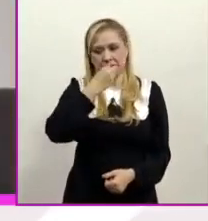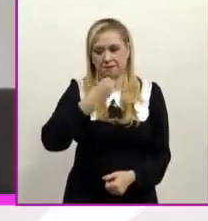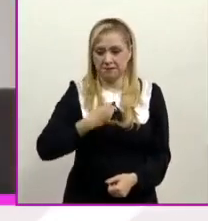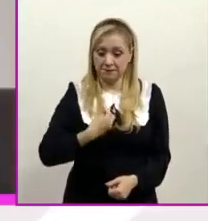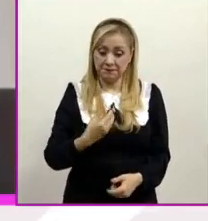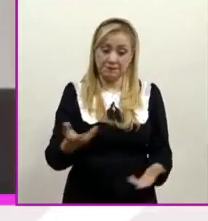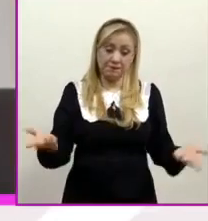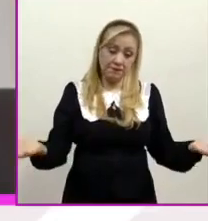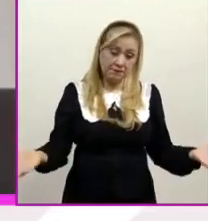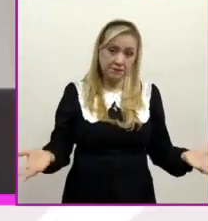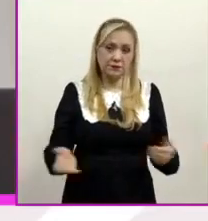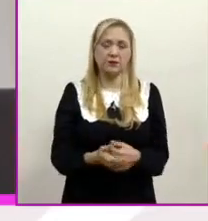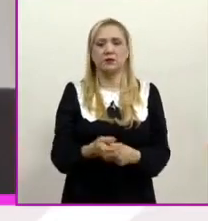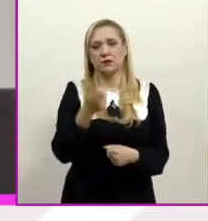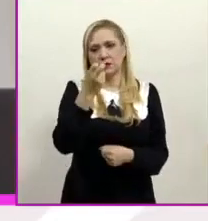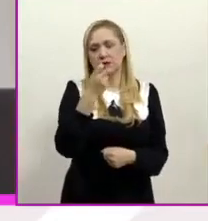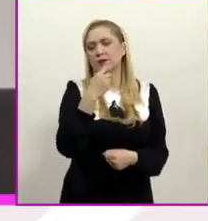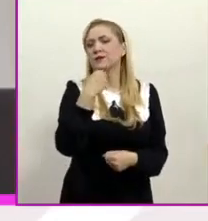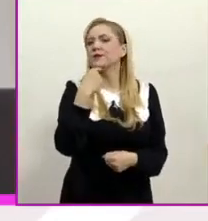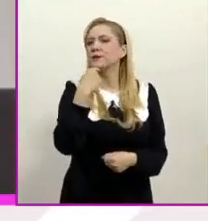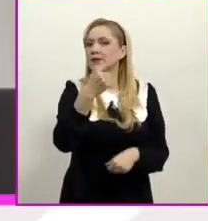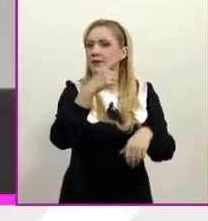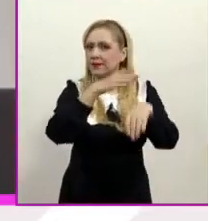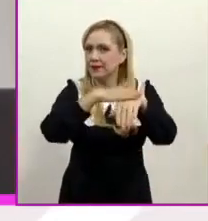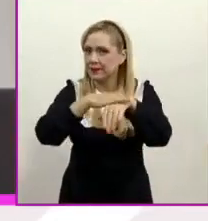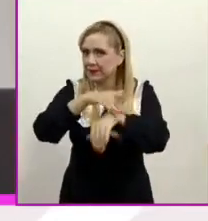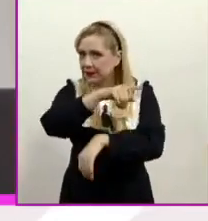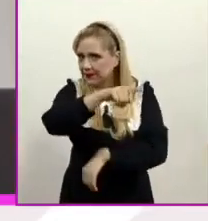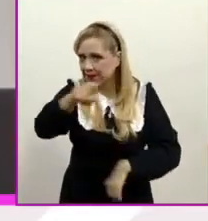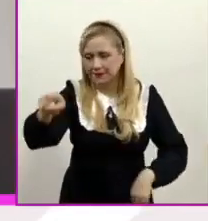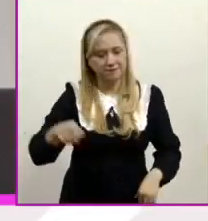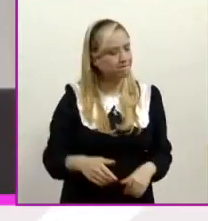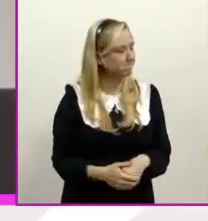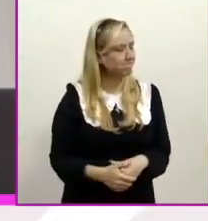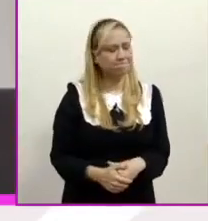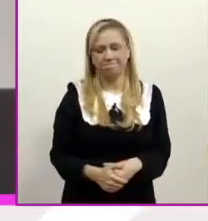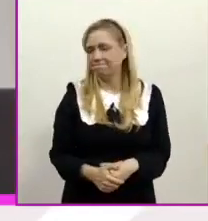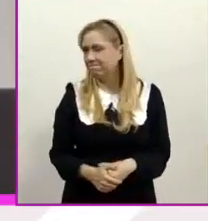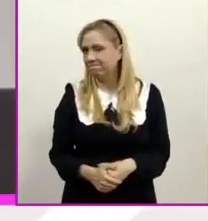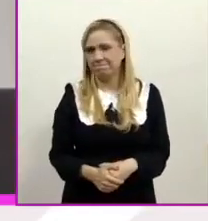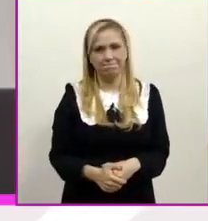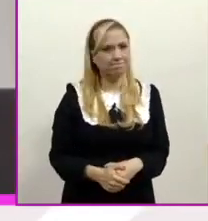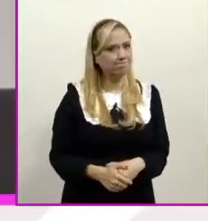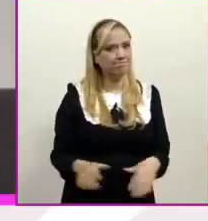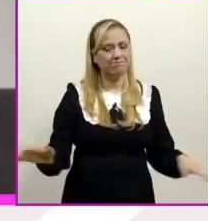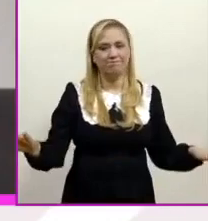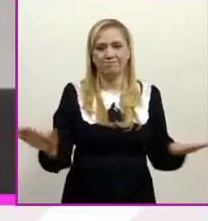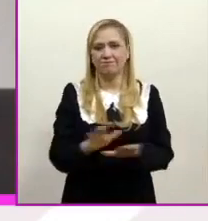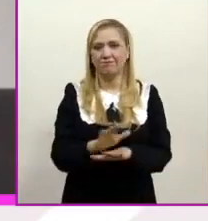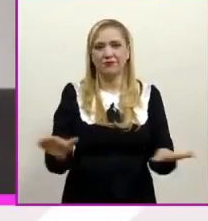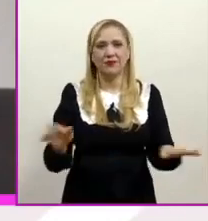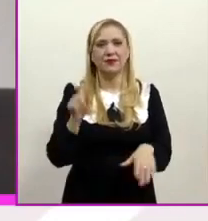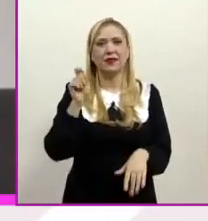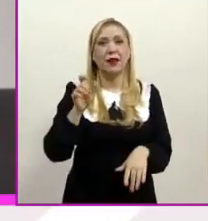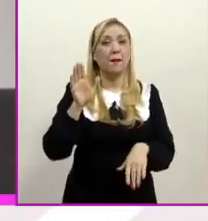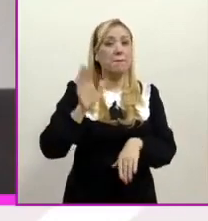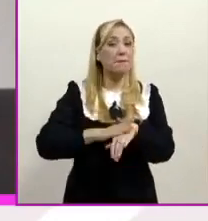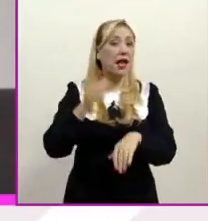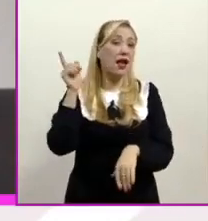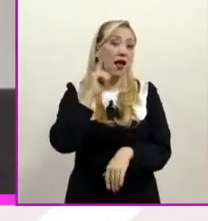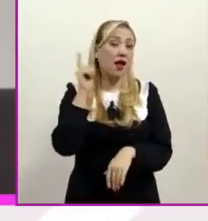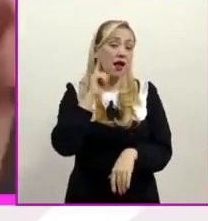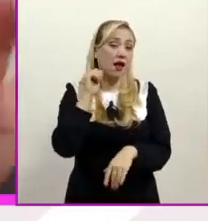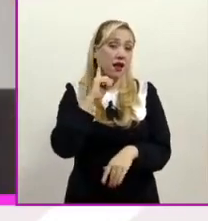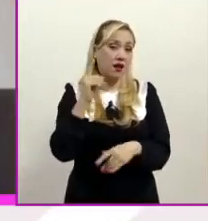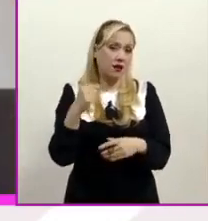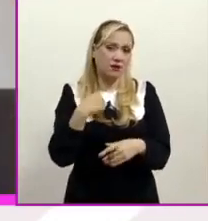mercado. Yo les tengo noticias para toda esa gente que piensa eso. Uno de los programas que más rating tiene,